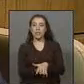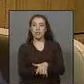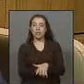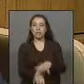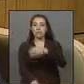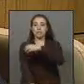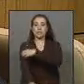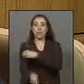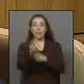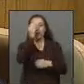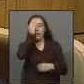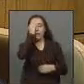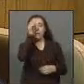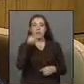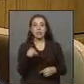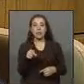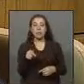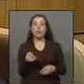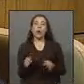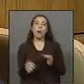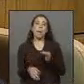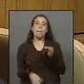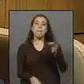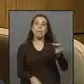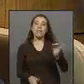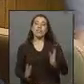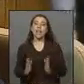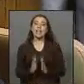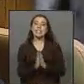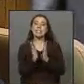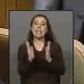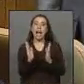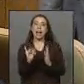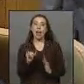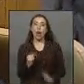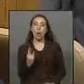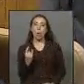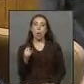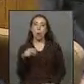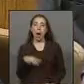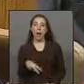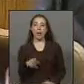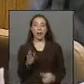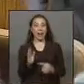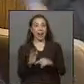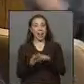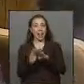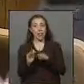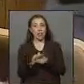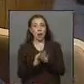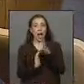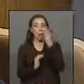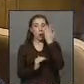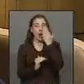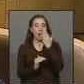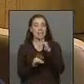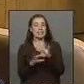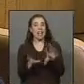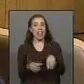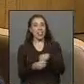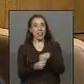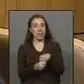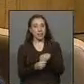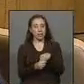Coquimbo, no solamente con la provincia de San Juan. Este túnel, Agua Negra, pasa a formar